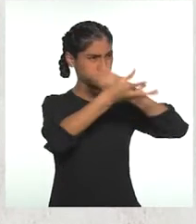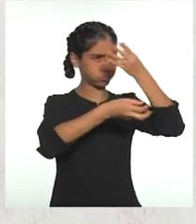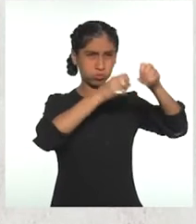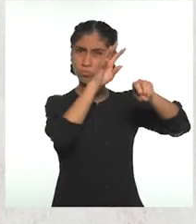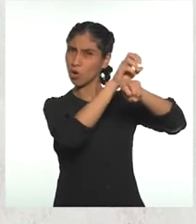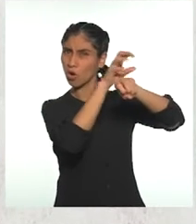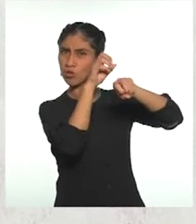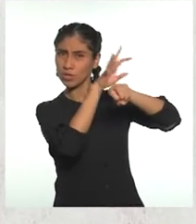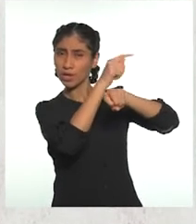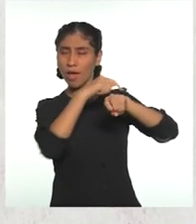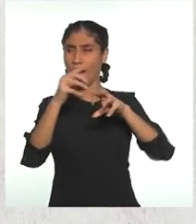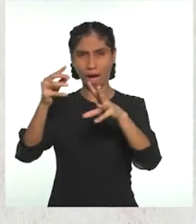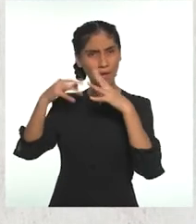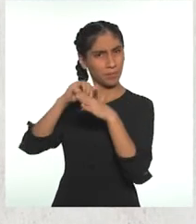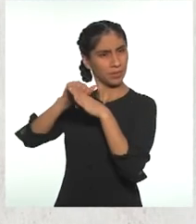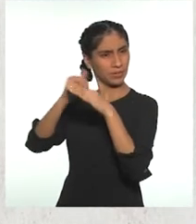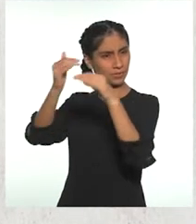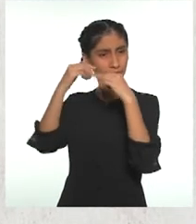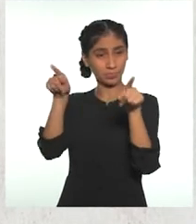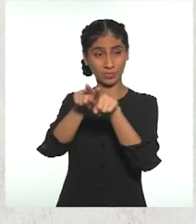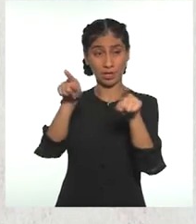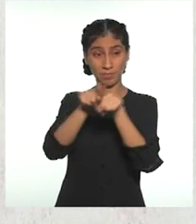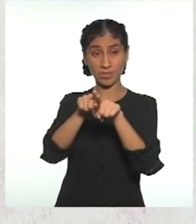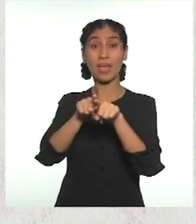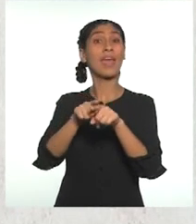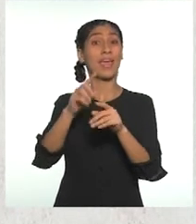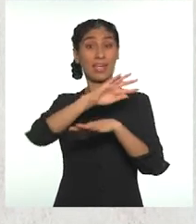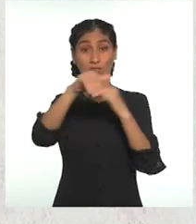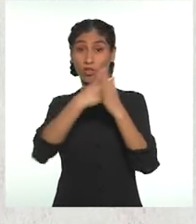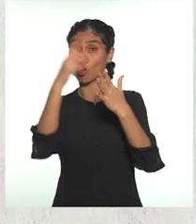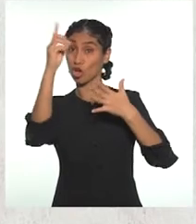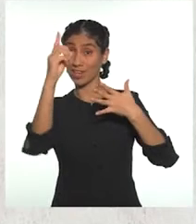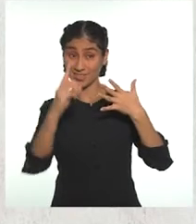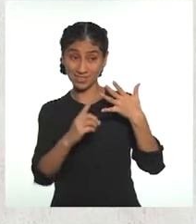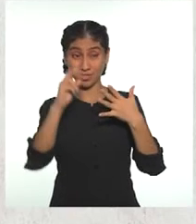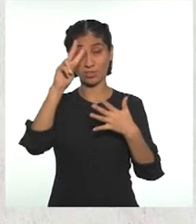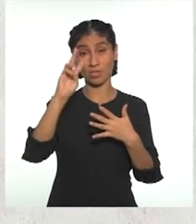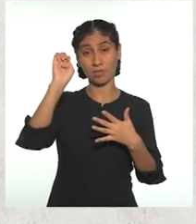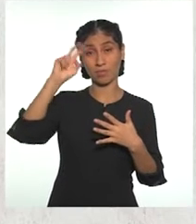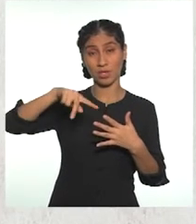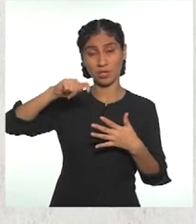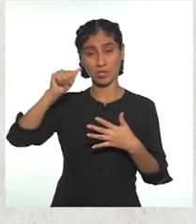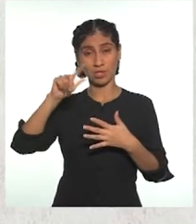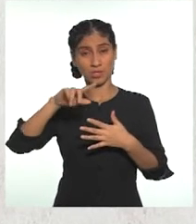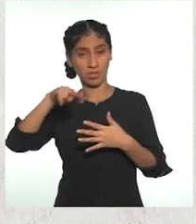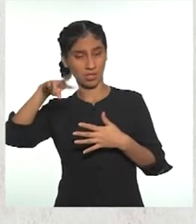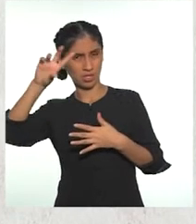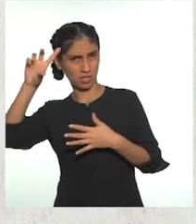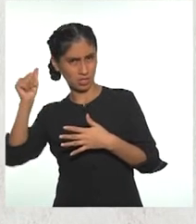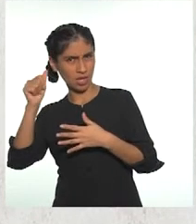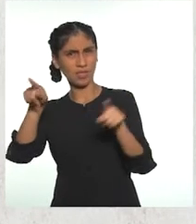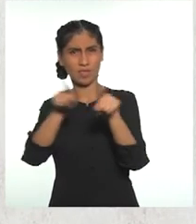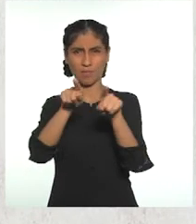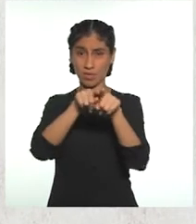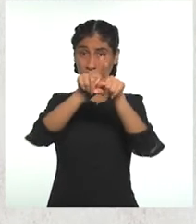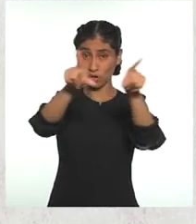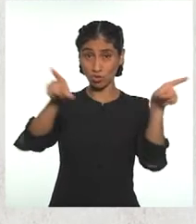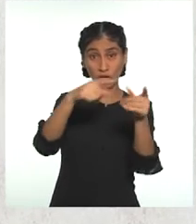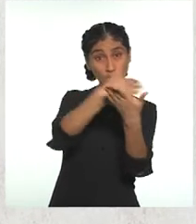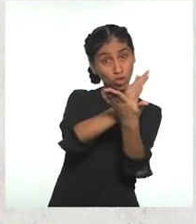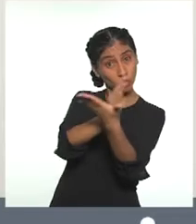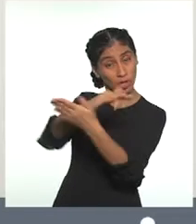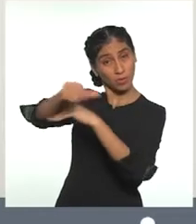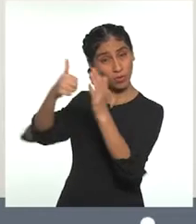de Ventanilla se aprovechó la organización de agrupaciones como vasos de leche, clubes de madres y comedores populares para difundir medidas